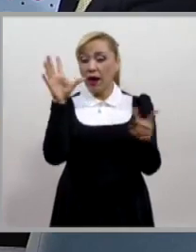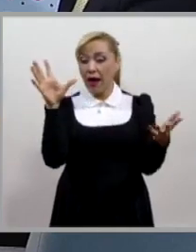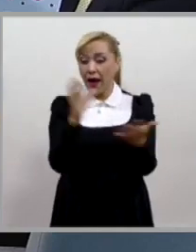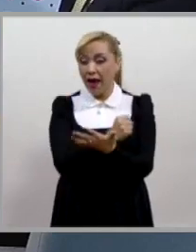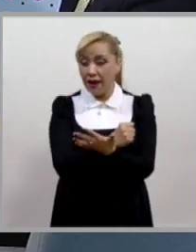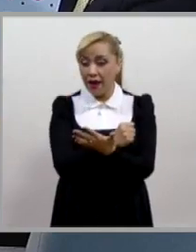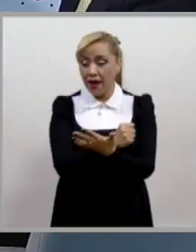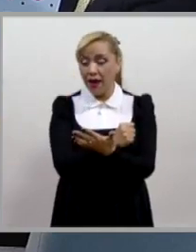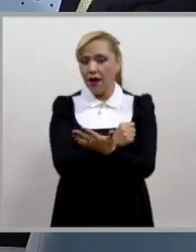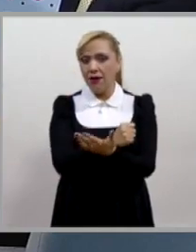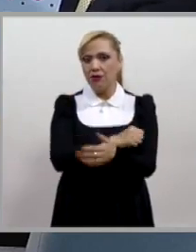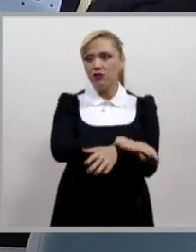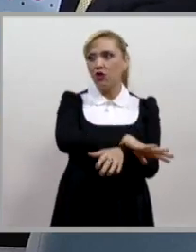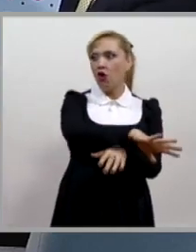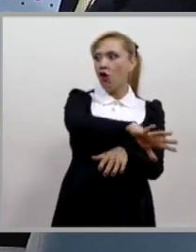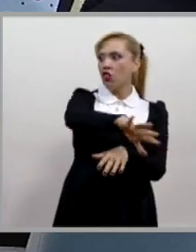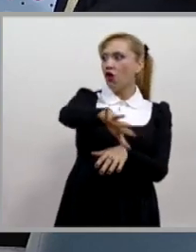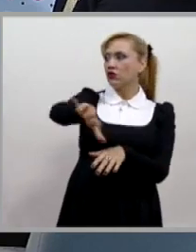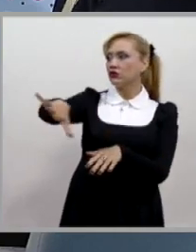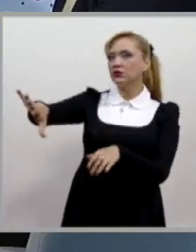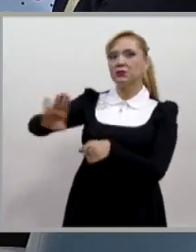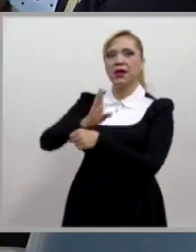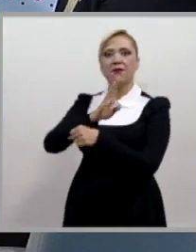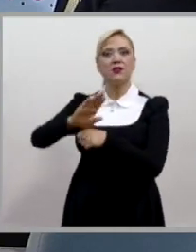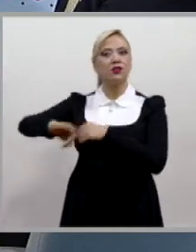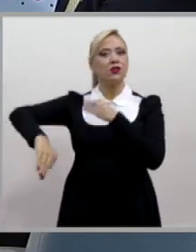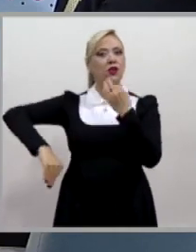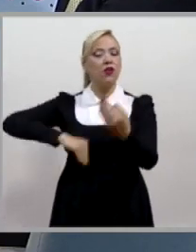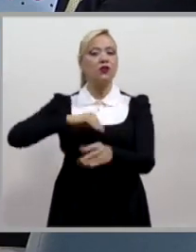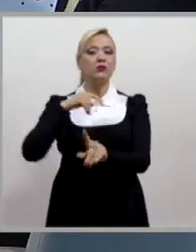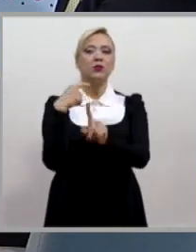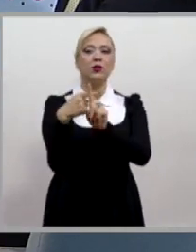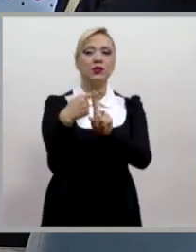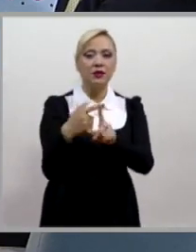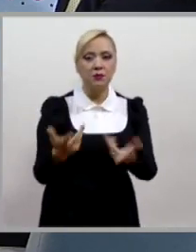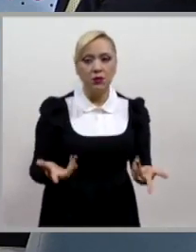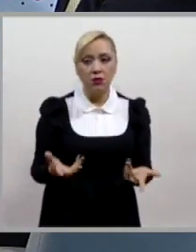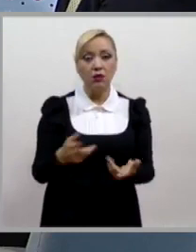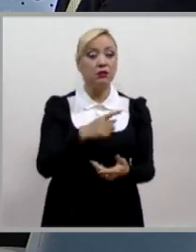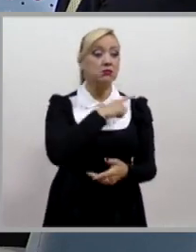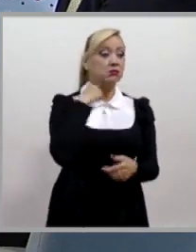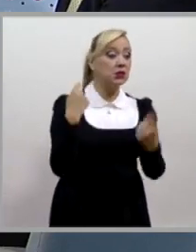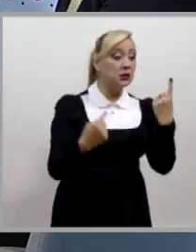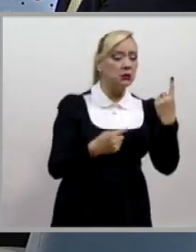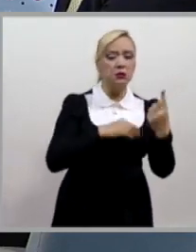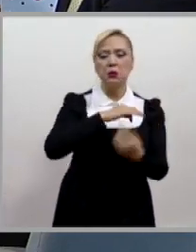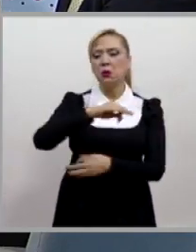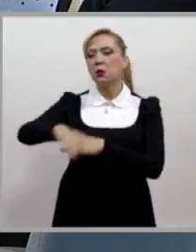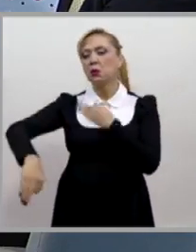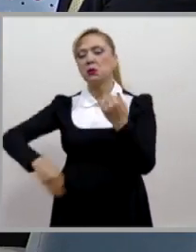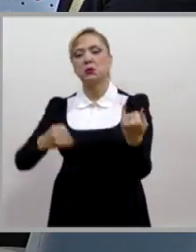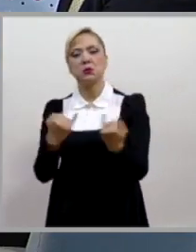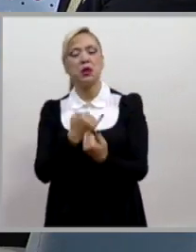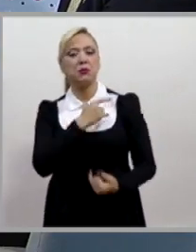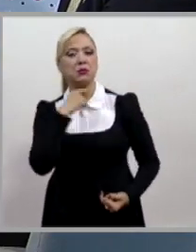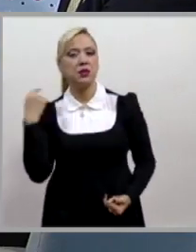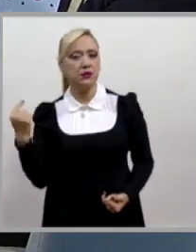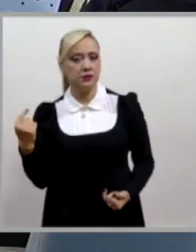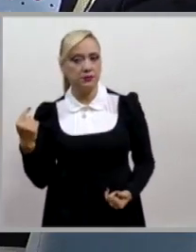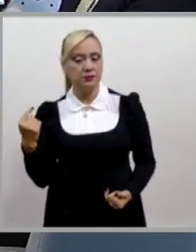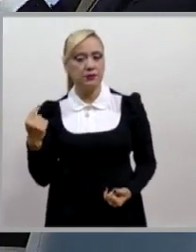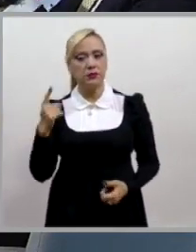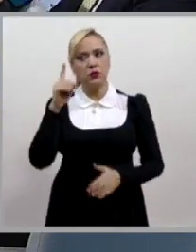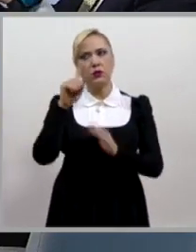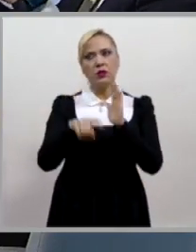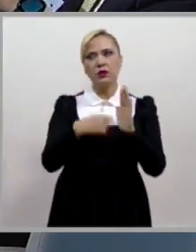términos económicos, externalidades positivas, ¿no? Y para esto quiero poner dos ejemplos. Hubo una vez que en Reforma